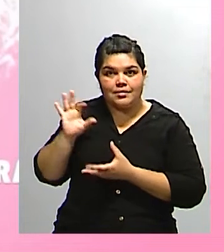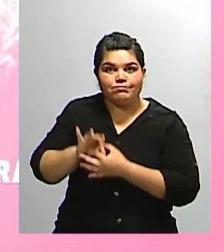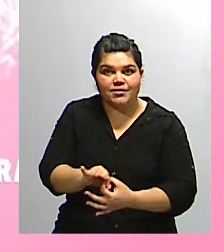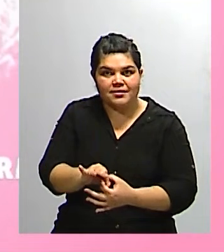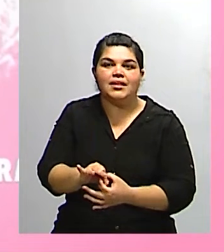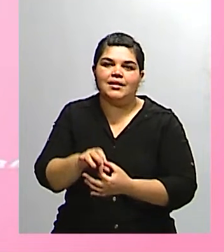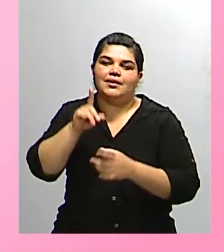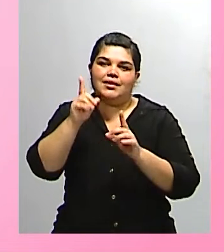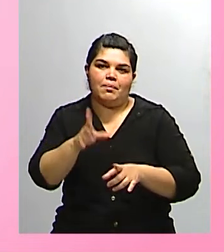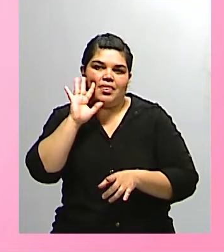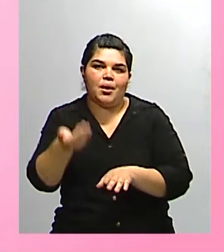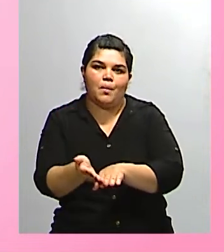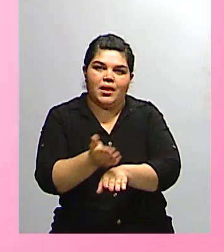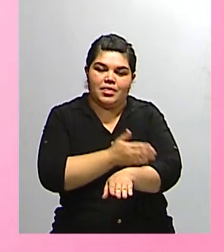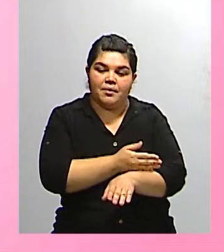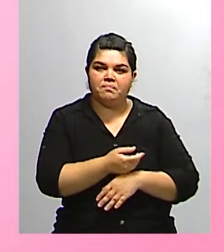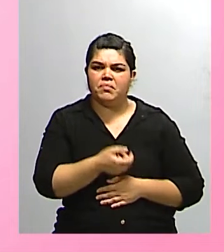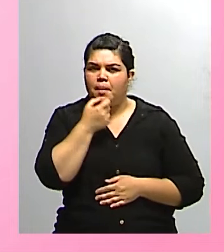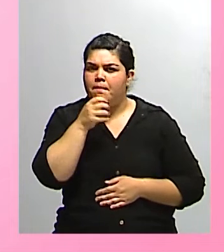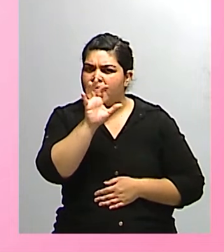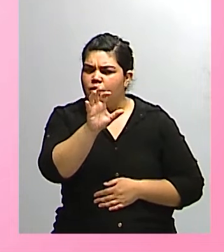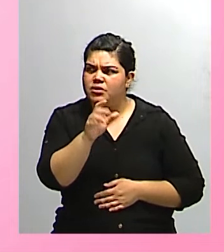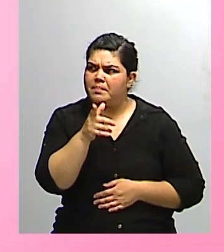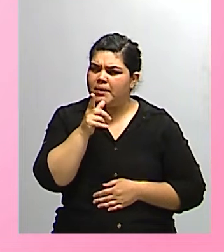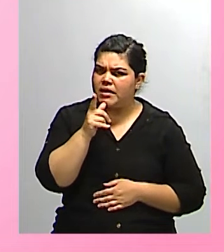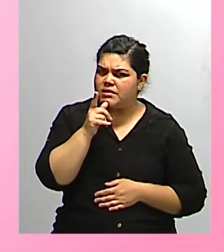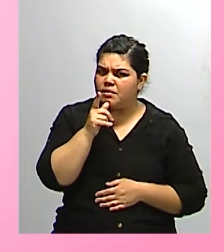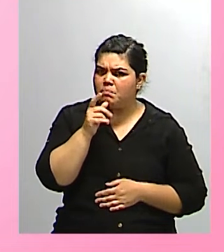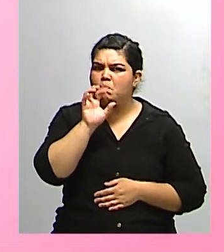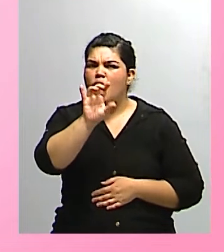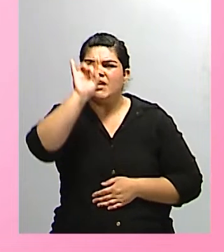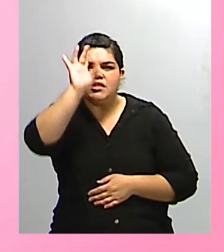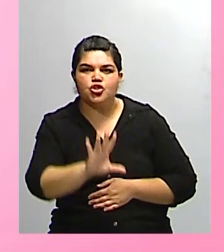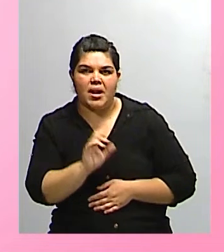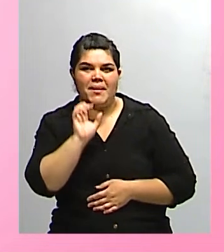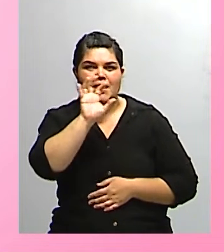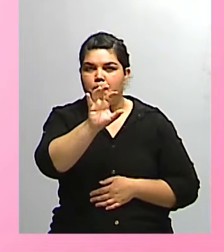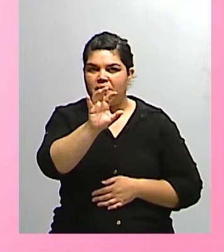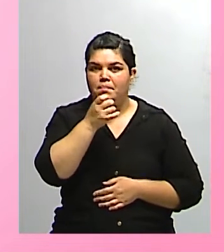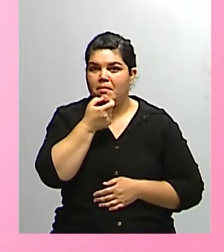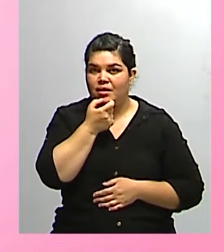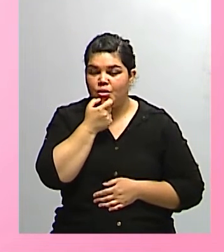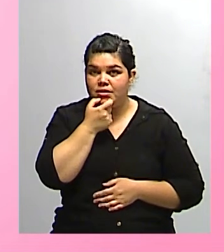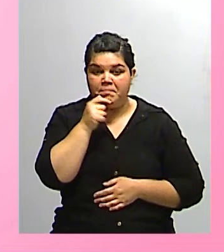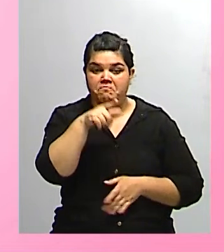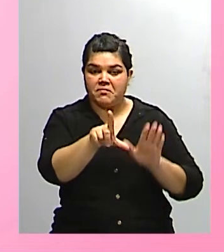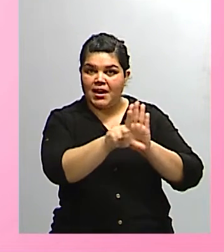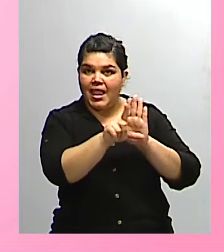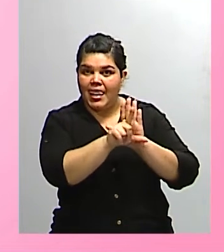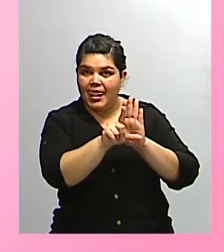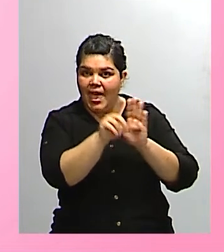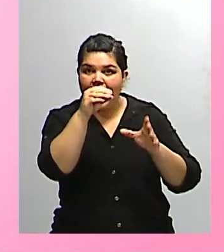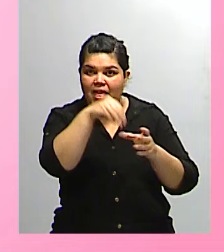una de las únicas provincias, te diría, creo que es la única, que tiene una ley para que la mujer que tenga